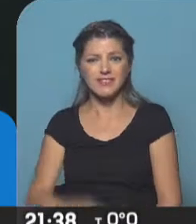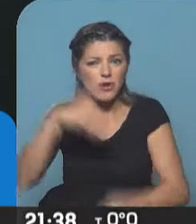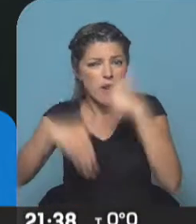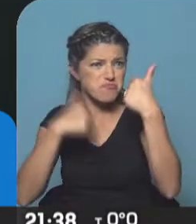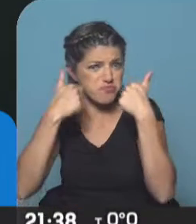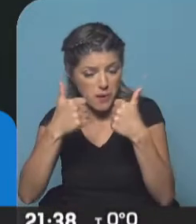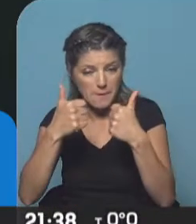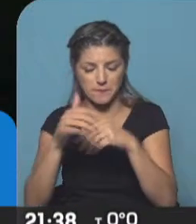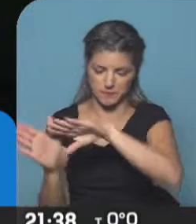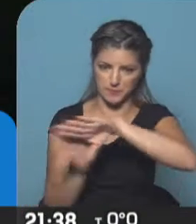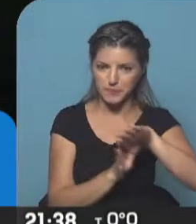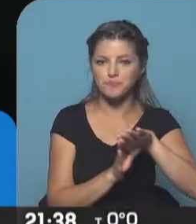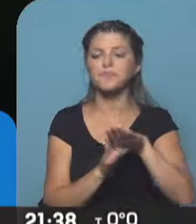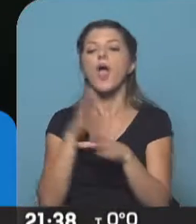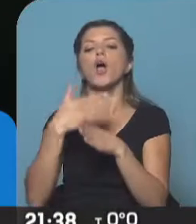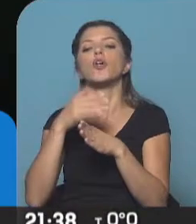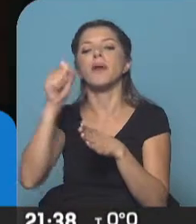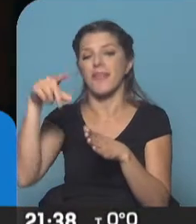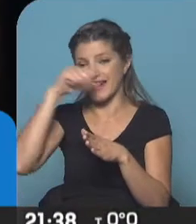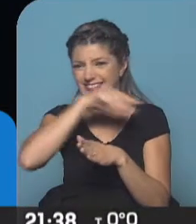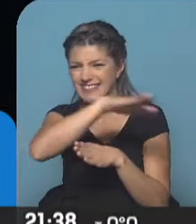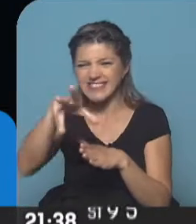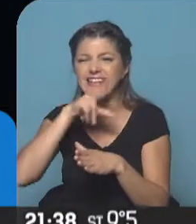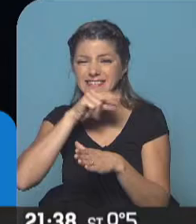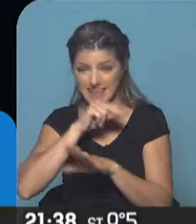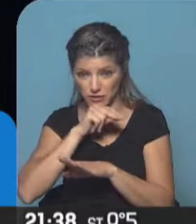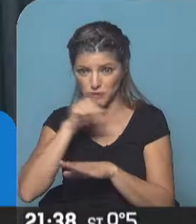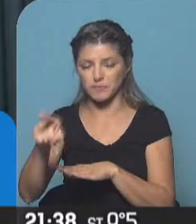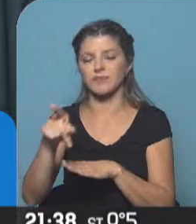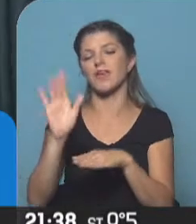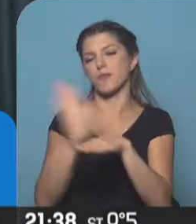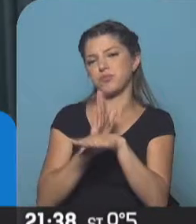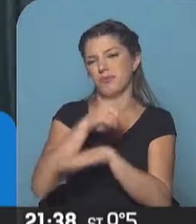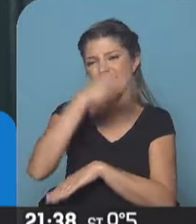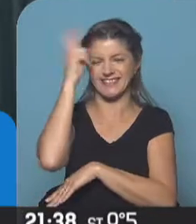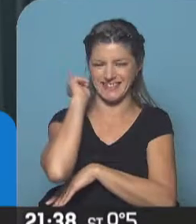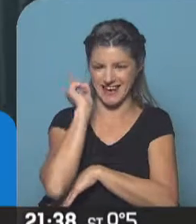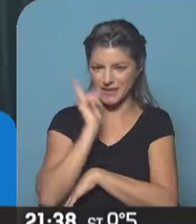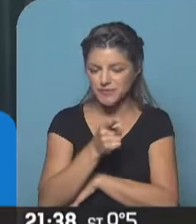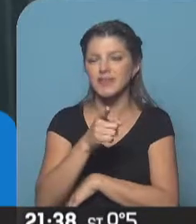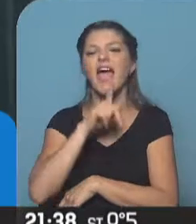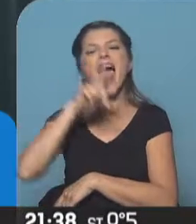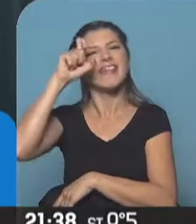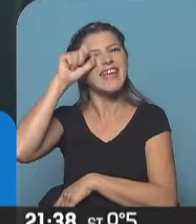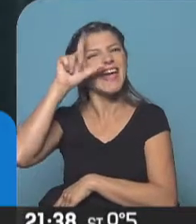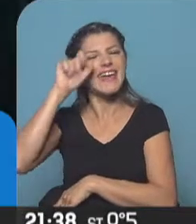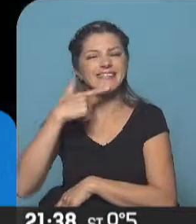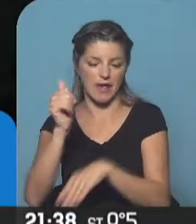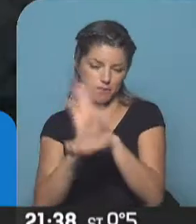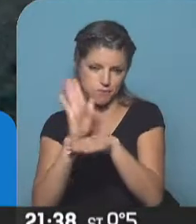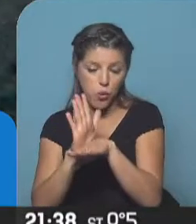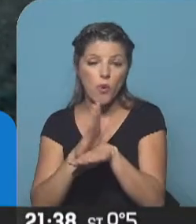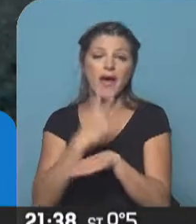increíble. La novia del desierto, con la actriz chilena Paulina García interpretando a Teresa. Teresa tiene 54 años y desde los